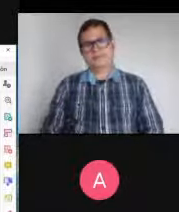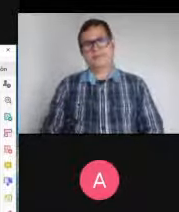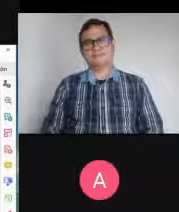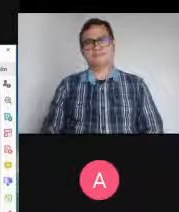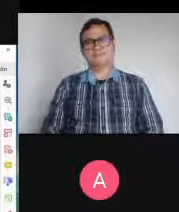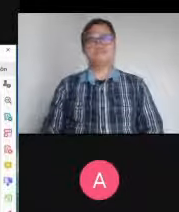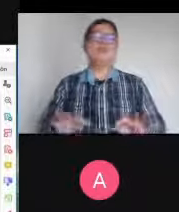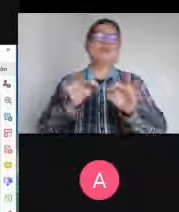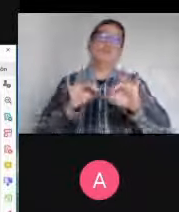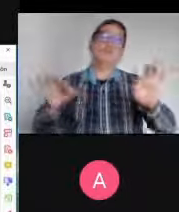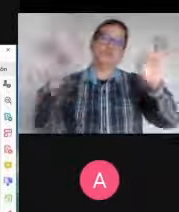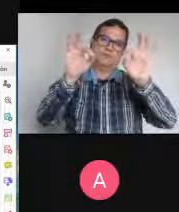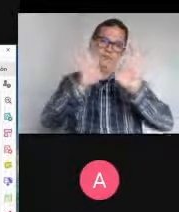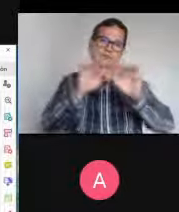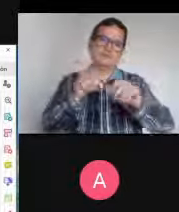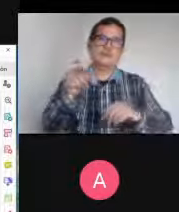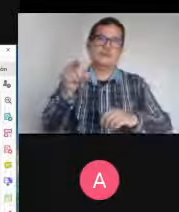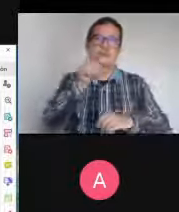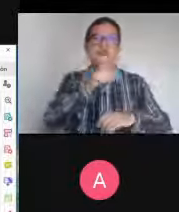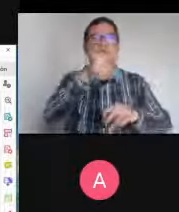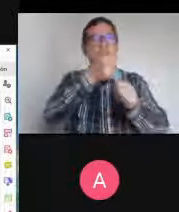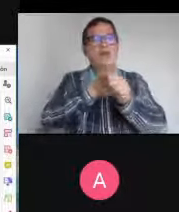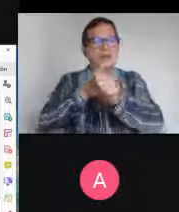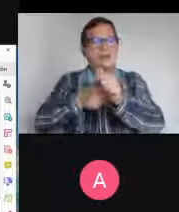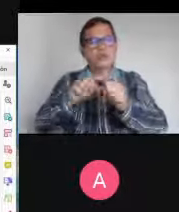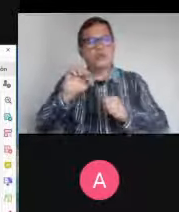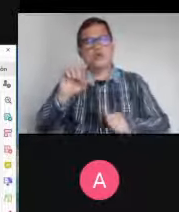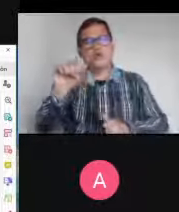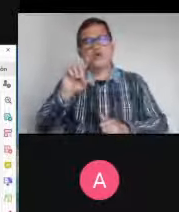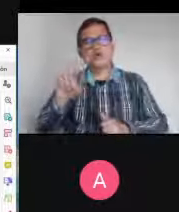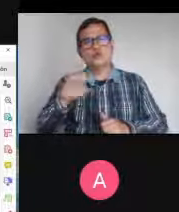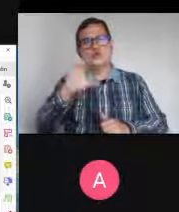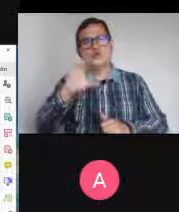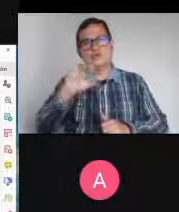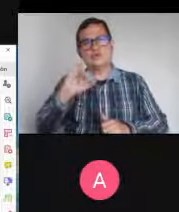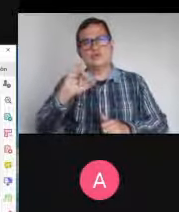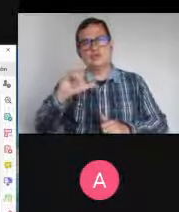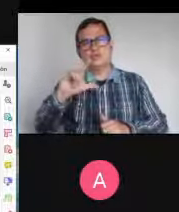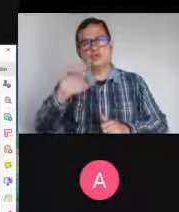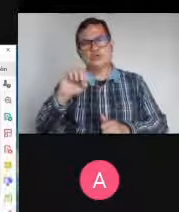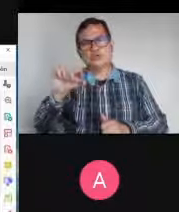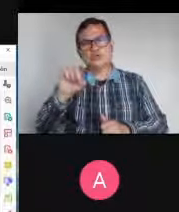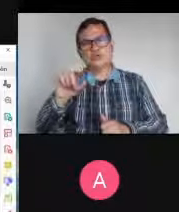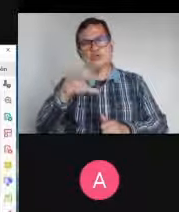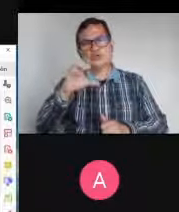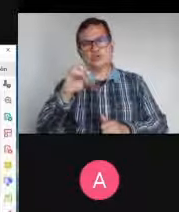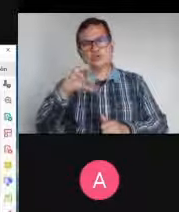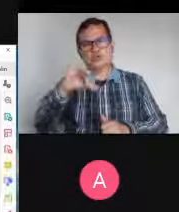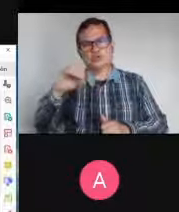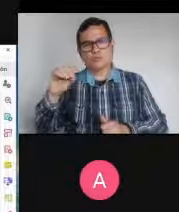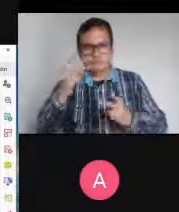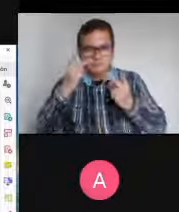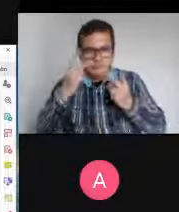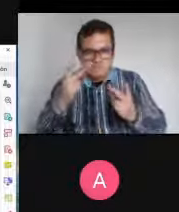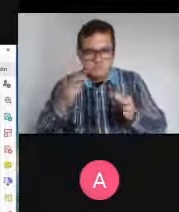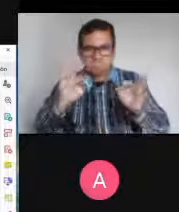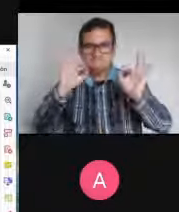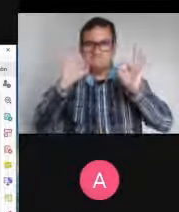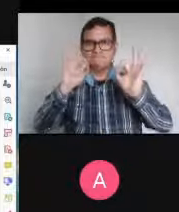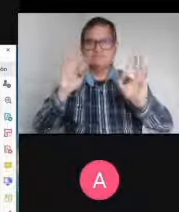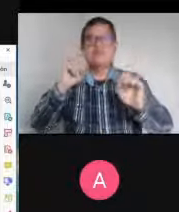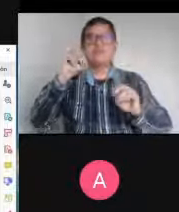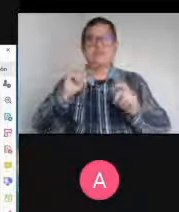Bueno, importante también cada osciloscopio para poderlo observar de forma correcta. Hay